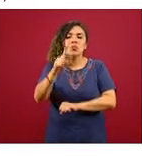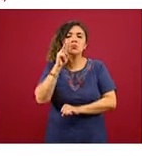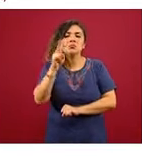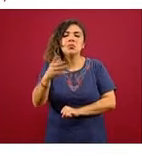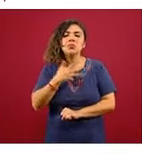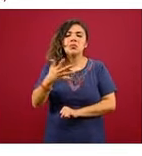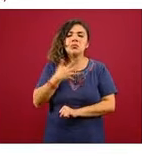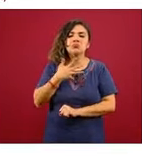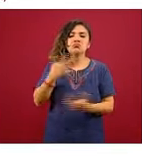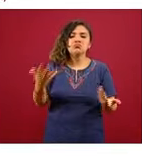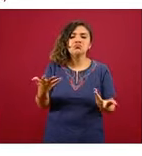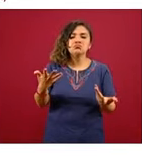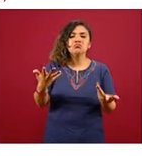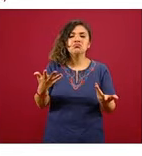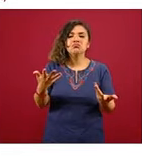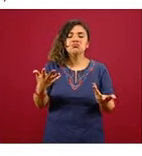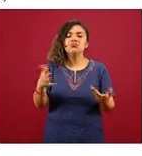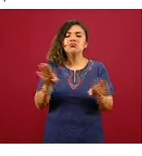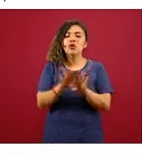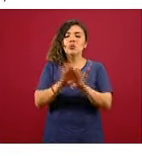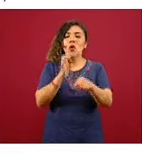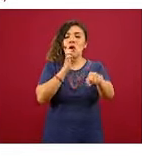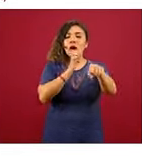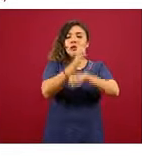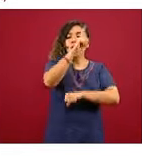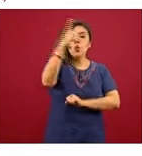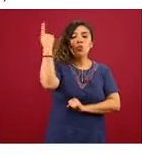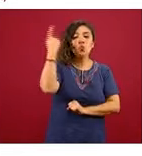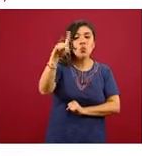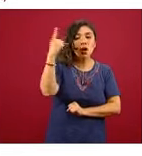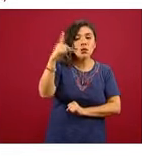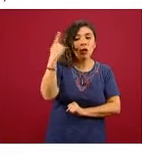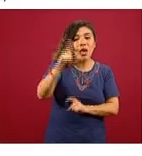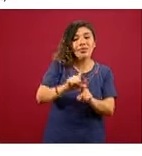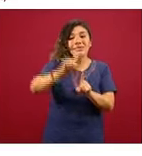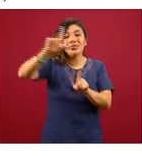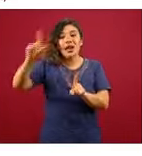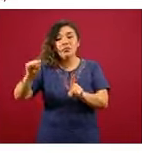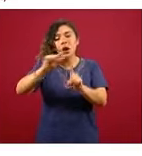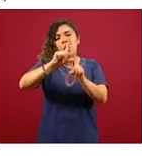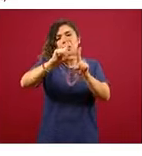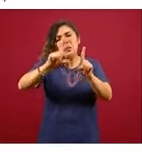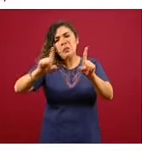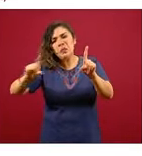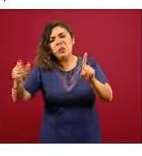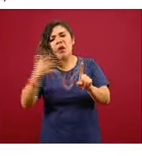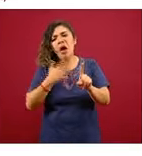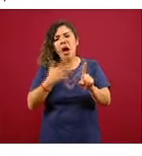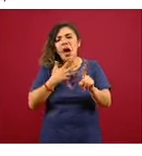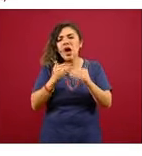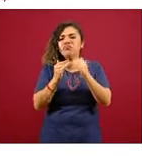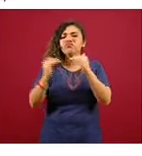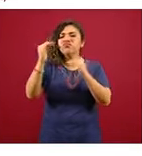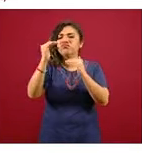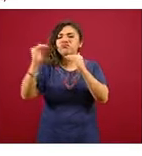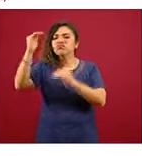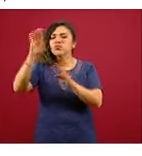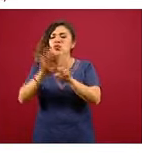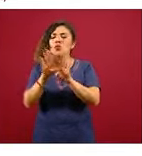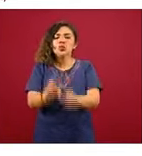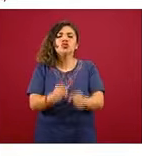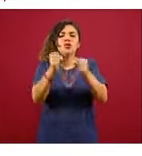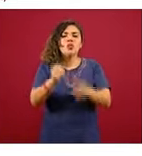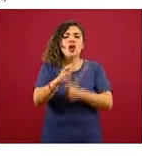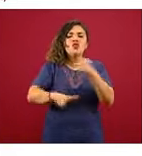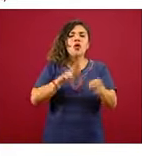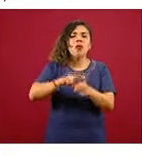ver que después del estado de Puebla prácticamente todos los demás están por encima de este nivel de seguridad